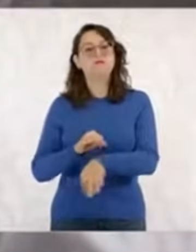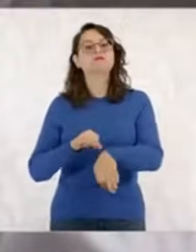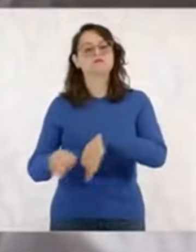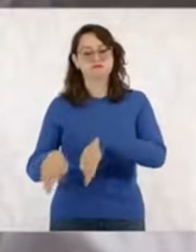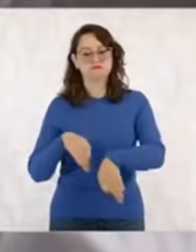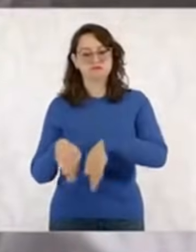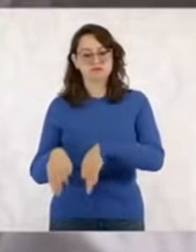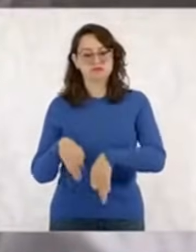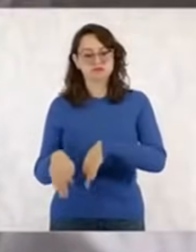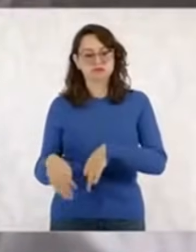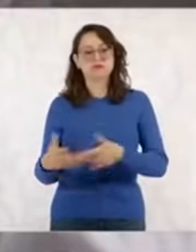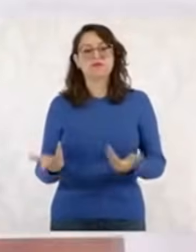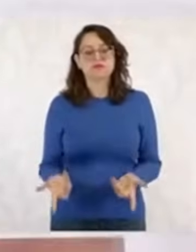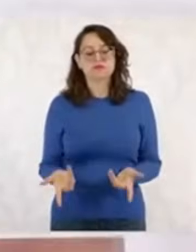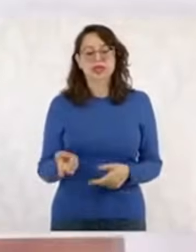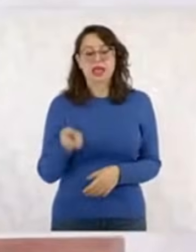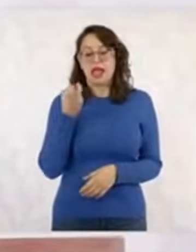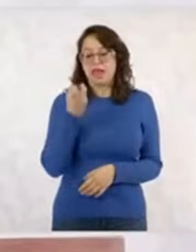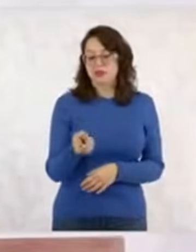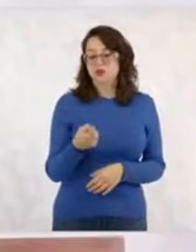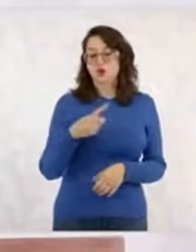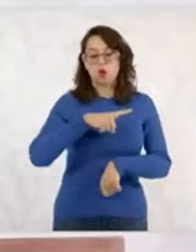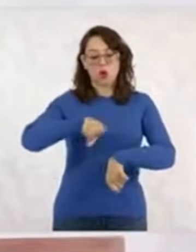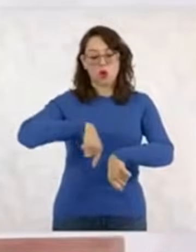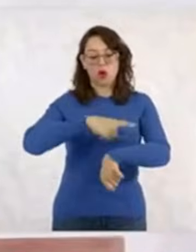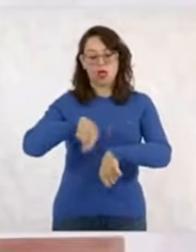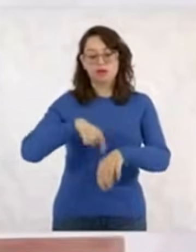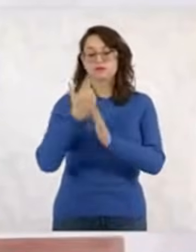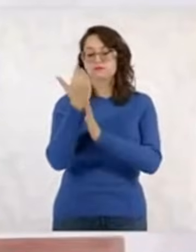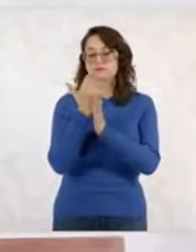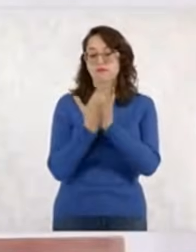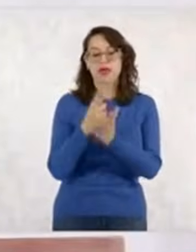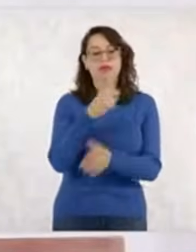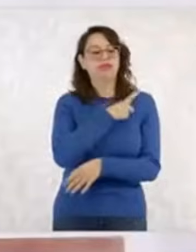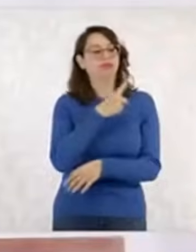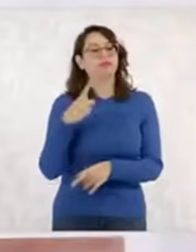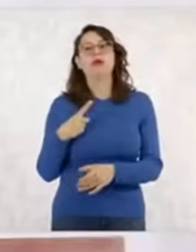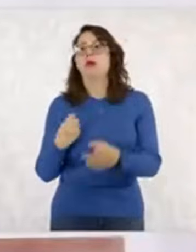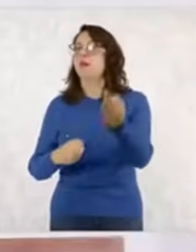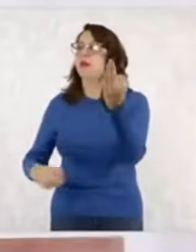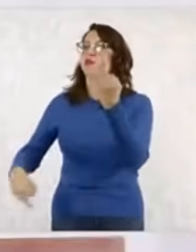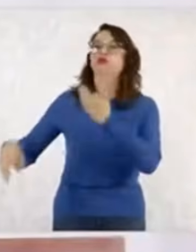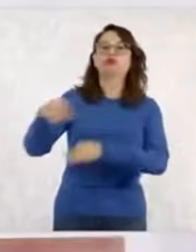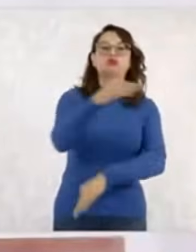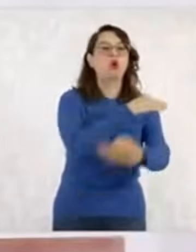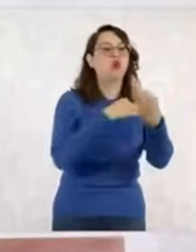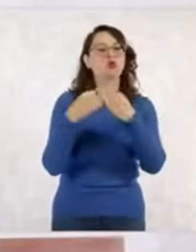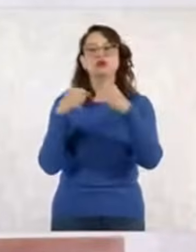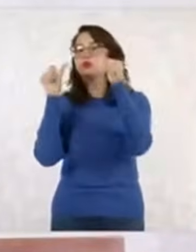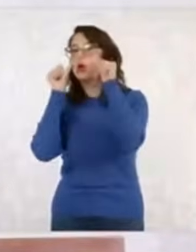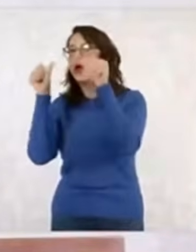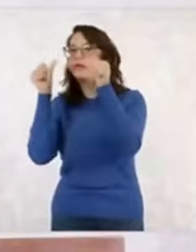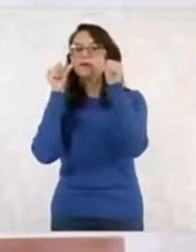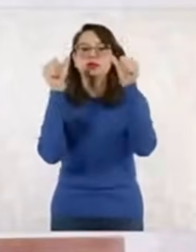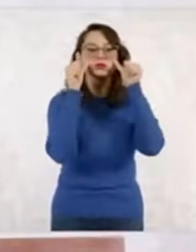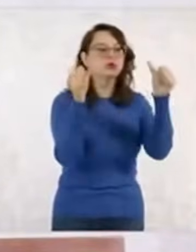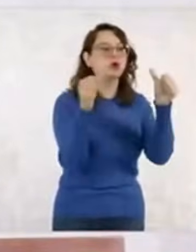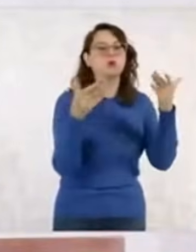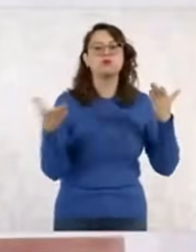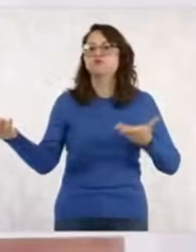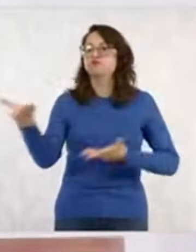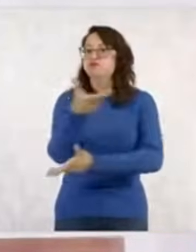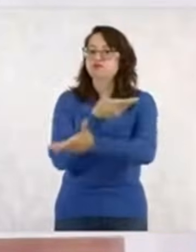semana de trabajo tendría que ser el resultado de un amplio consenso construido a partir de la escucha, del diálogo social y de